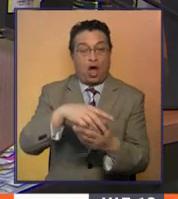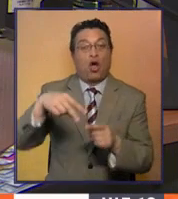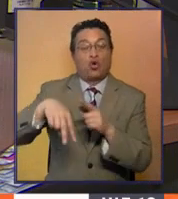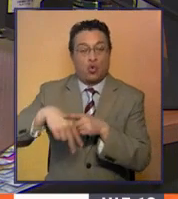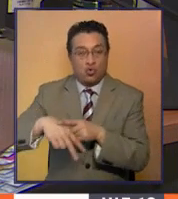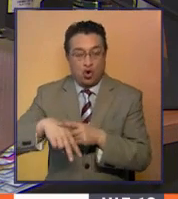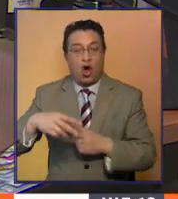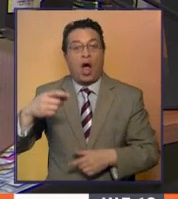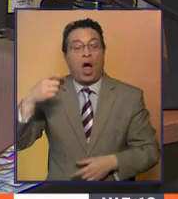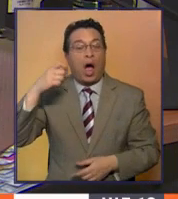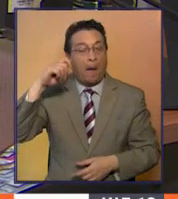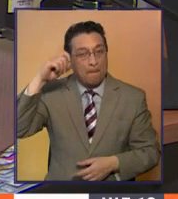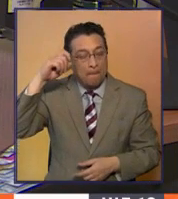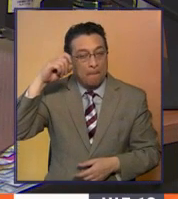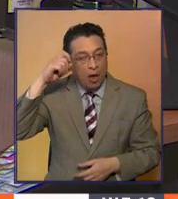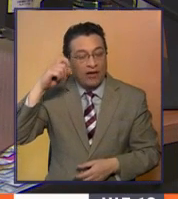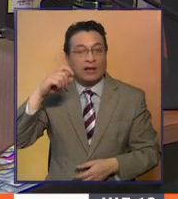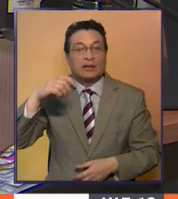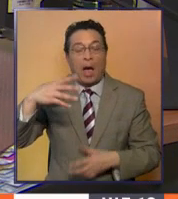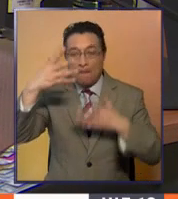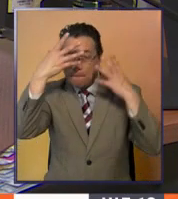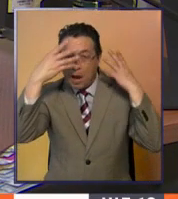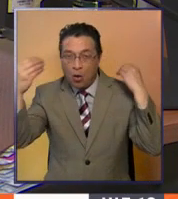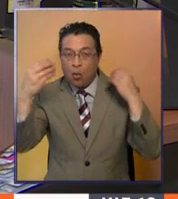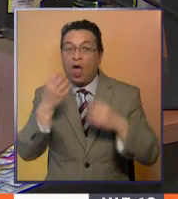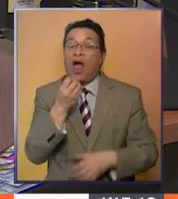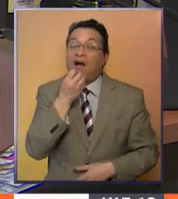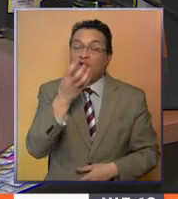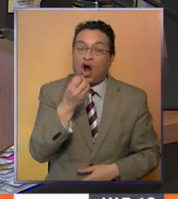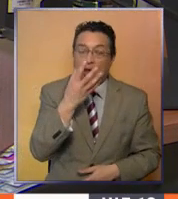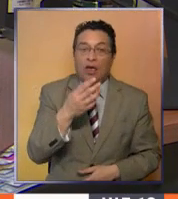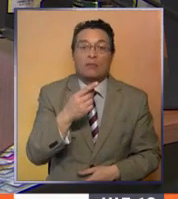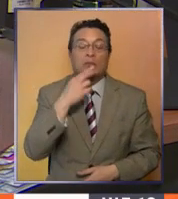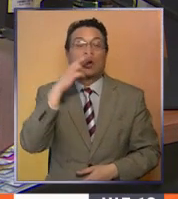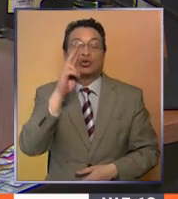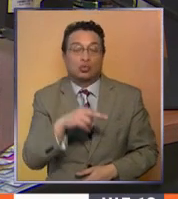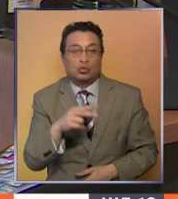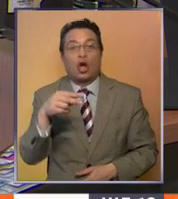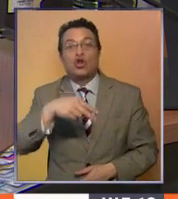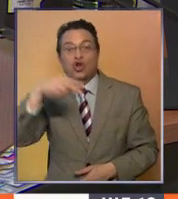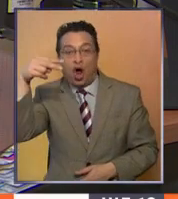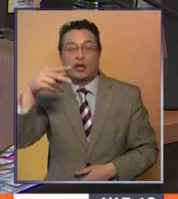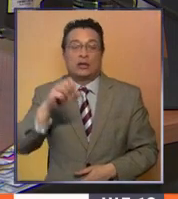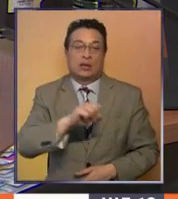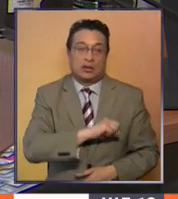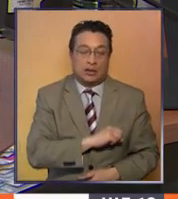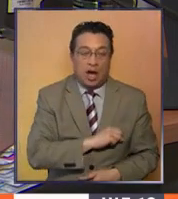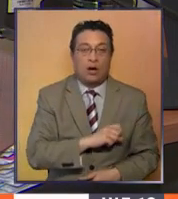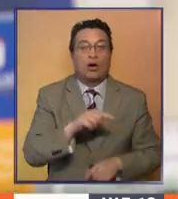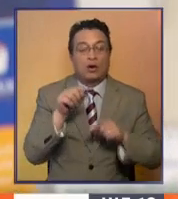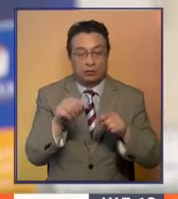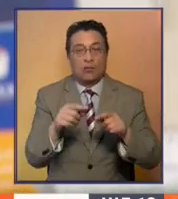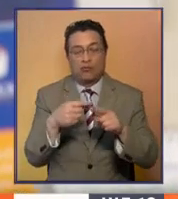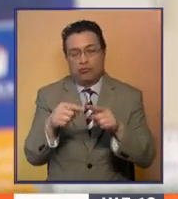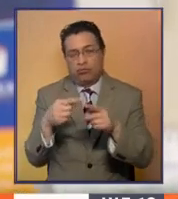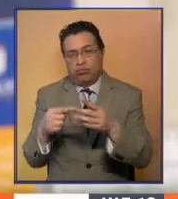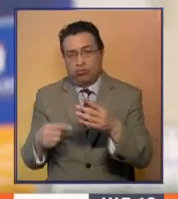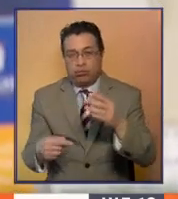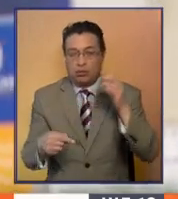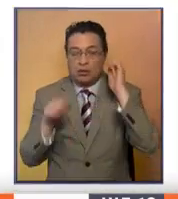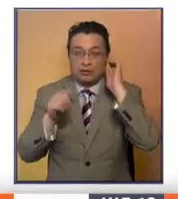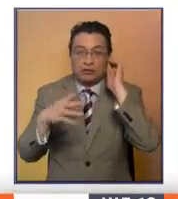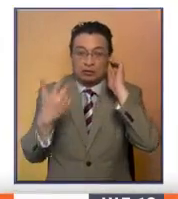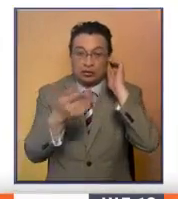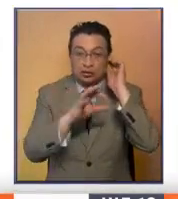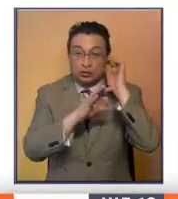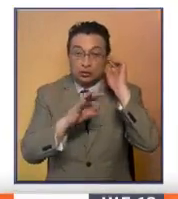providencia en macul la florida en la zona sur en la zona de norte santiago decir ese espectro era bastante antes de los hechos que se les puede